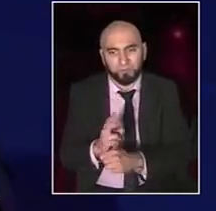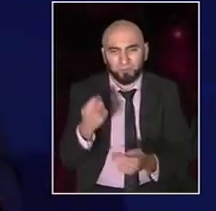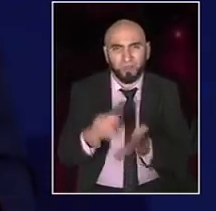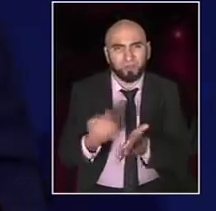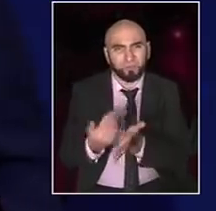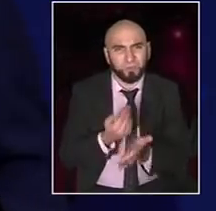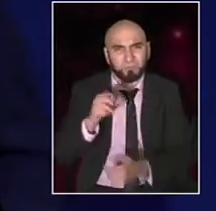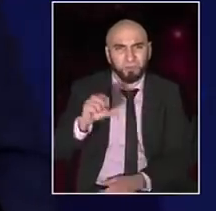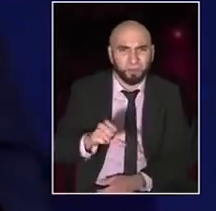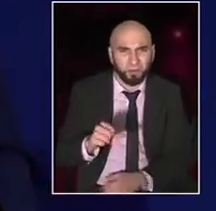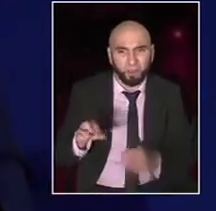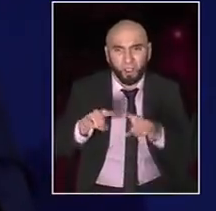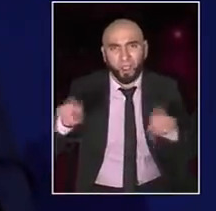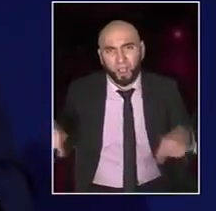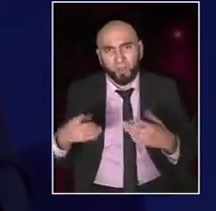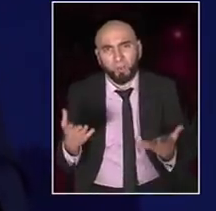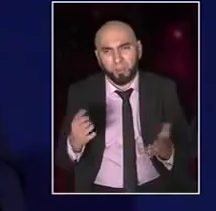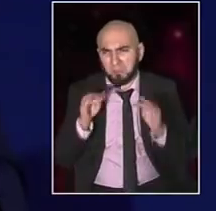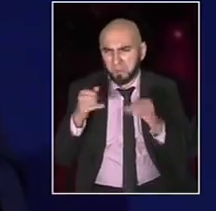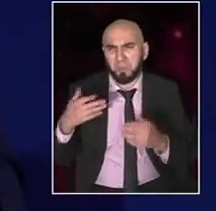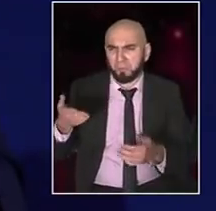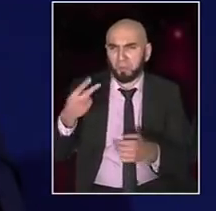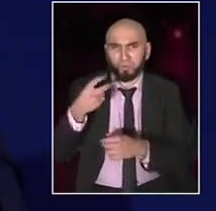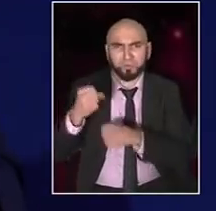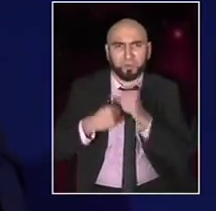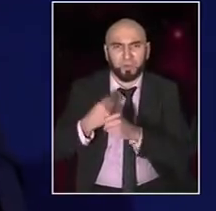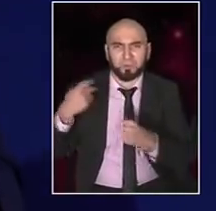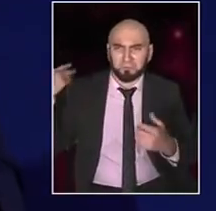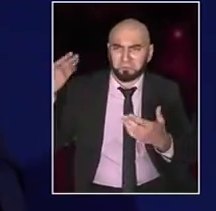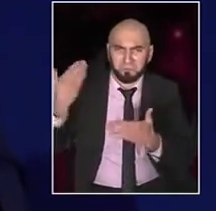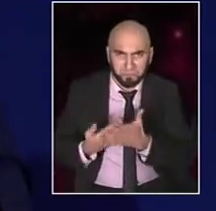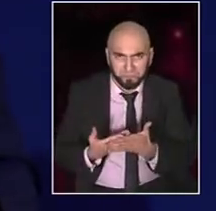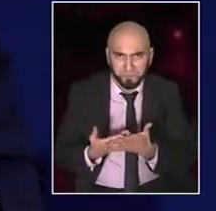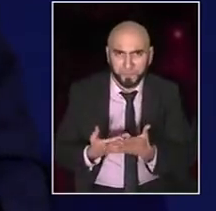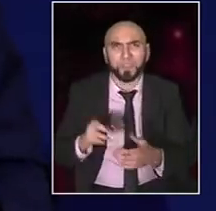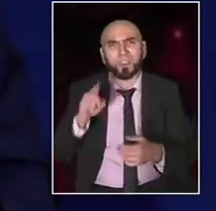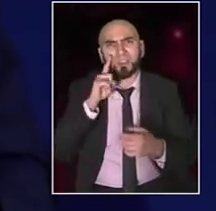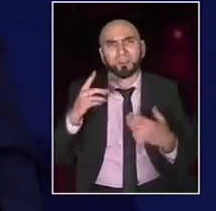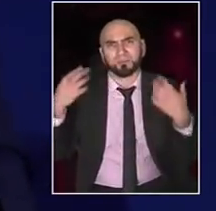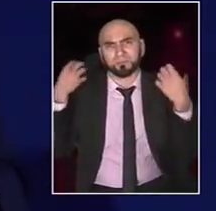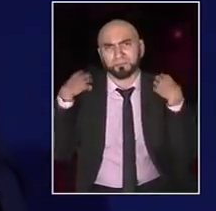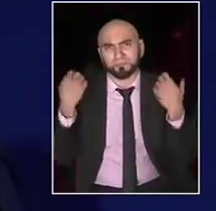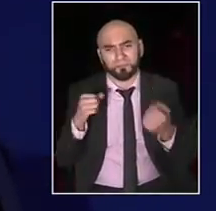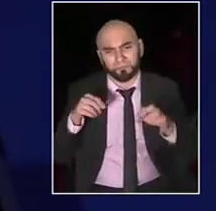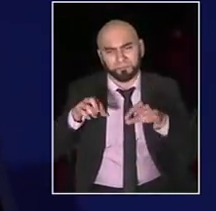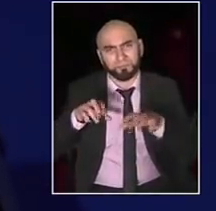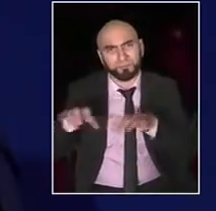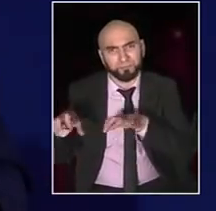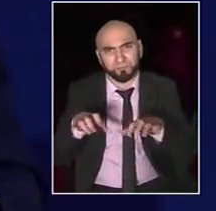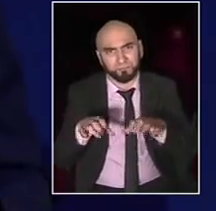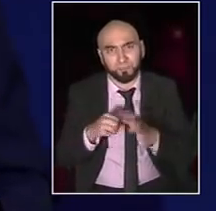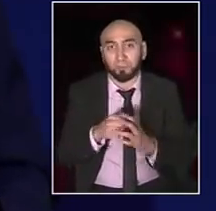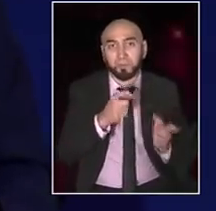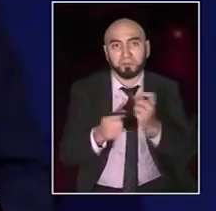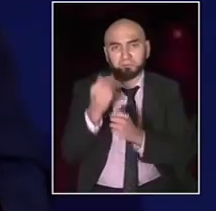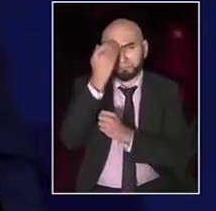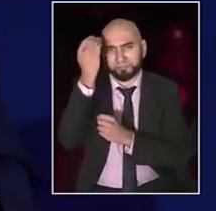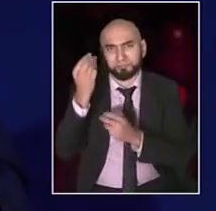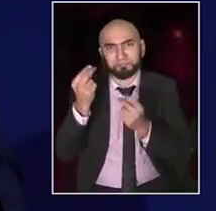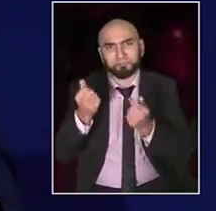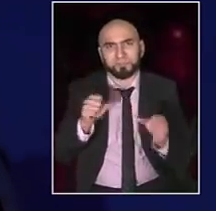200 años. ¿Quién está preocupado de la inteligencia artificial, de los cerebros de la inteligencia artificial, de los algoritmos? Los mejores científicos del